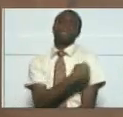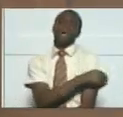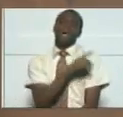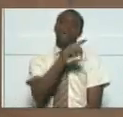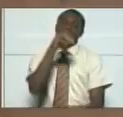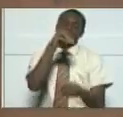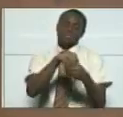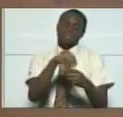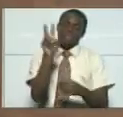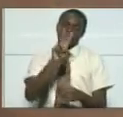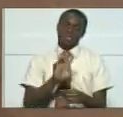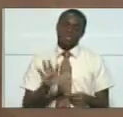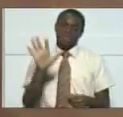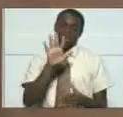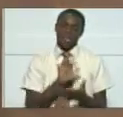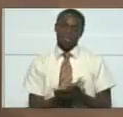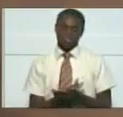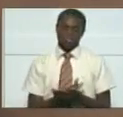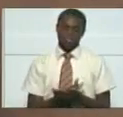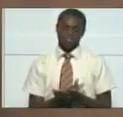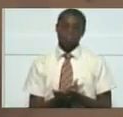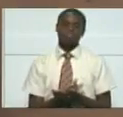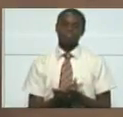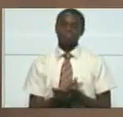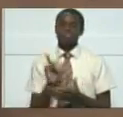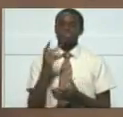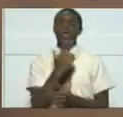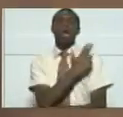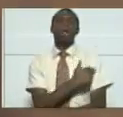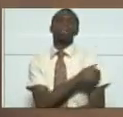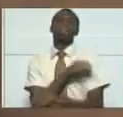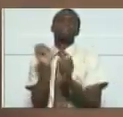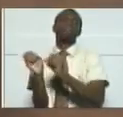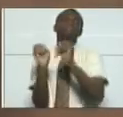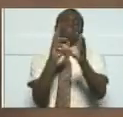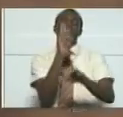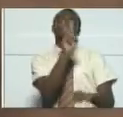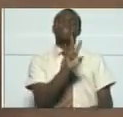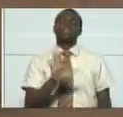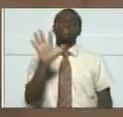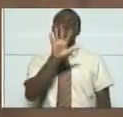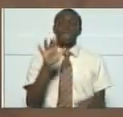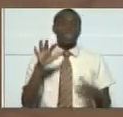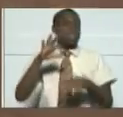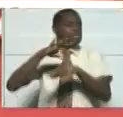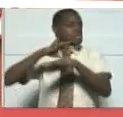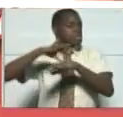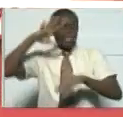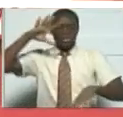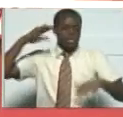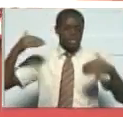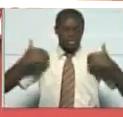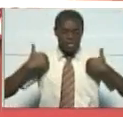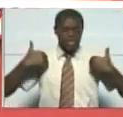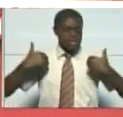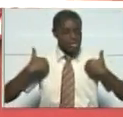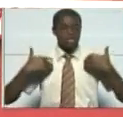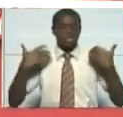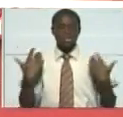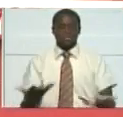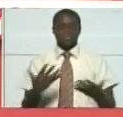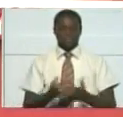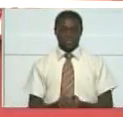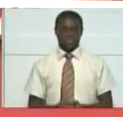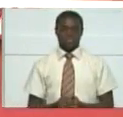hospital el tiro el tiro hospital in Venezuela este irresponsable